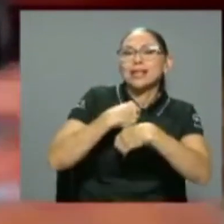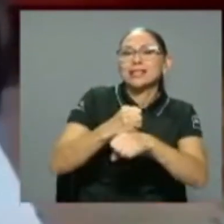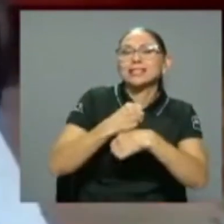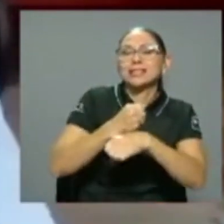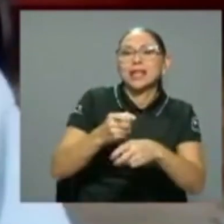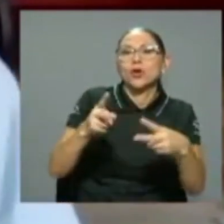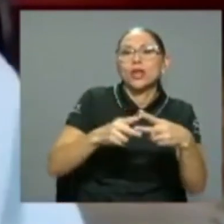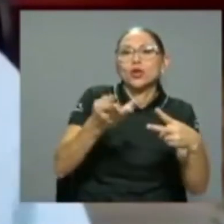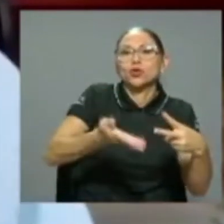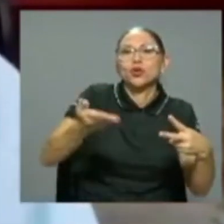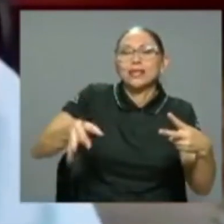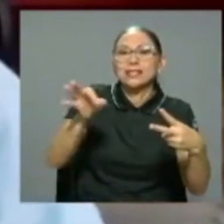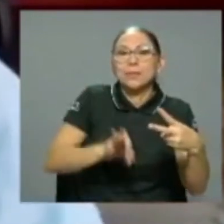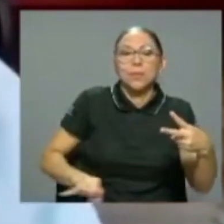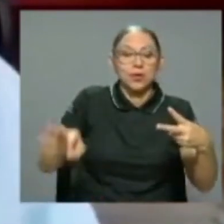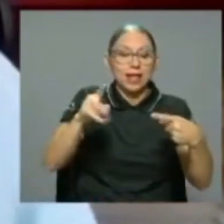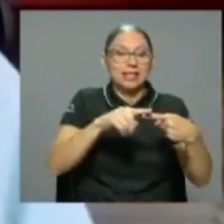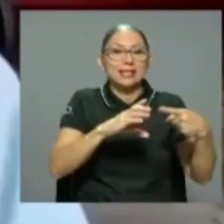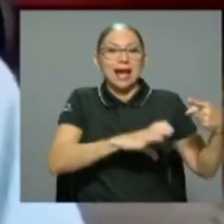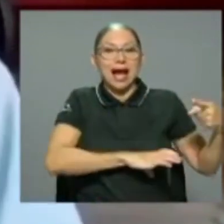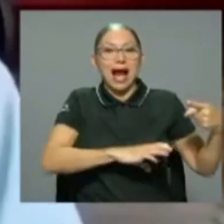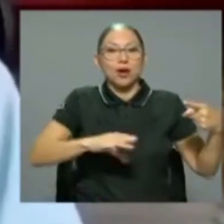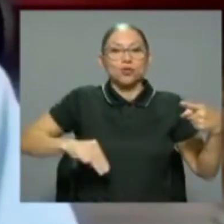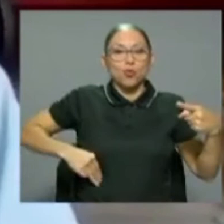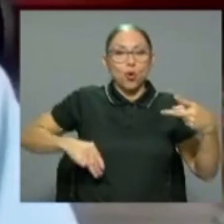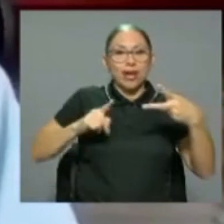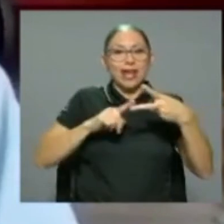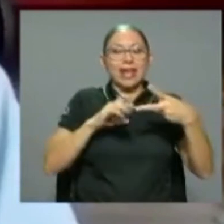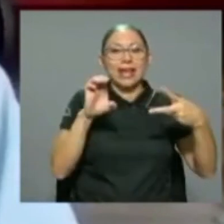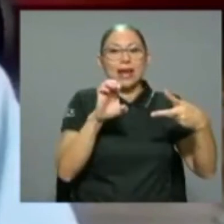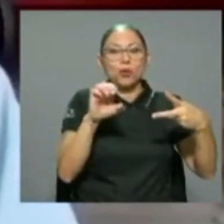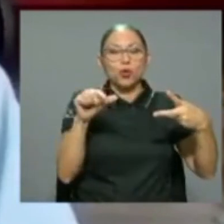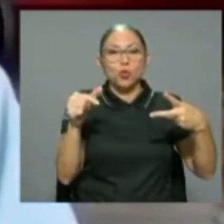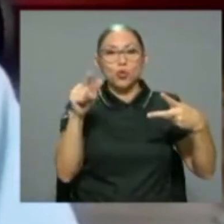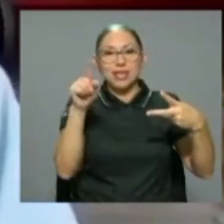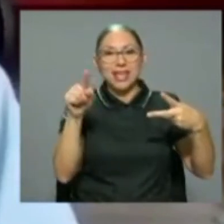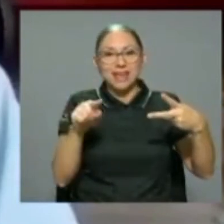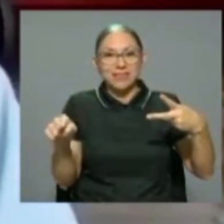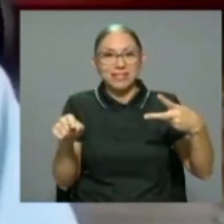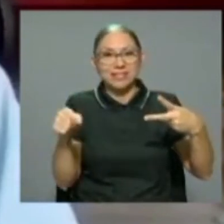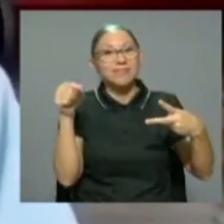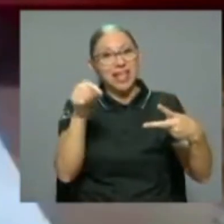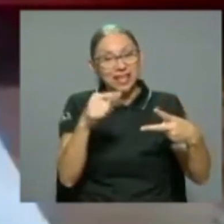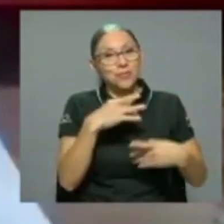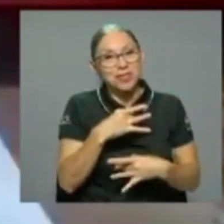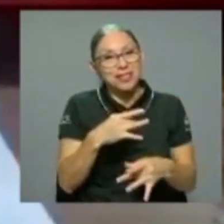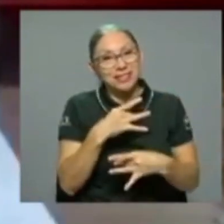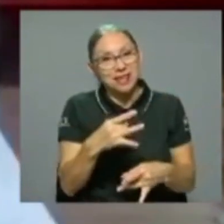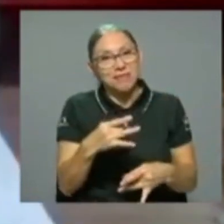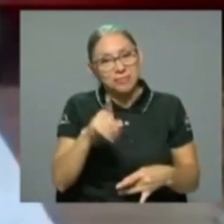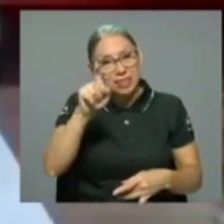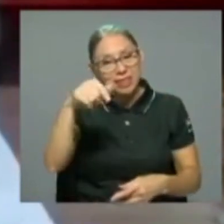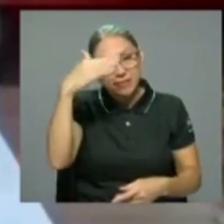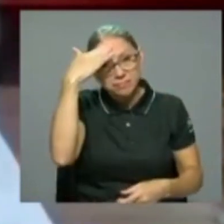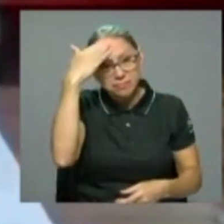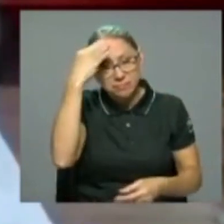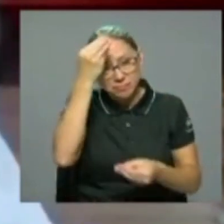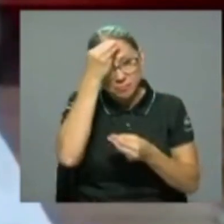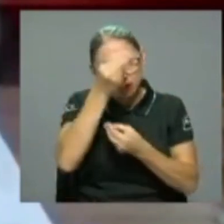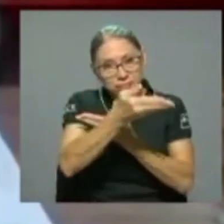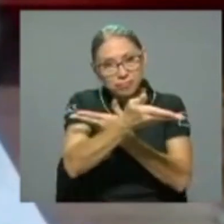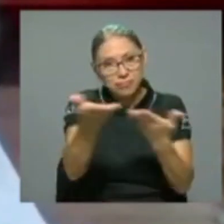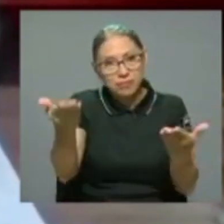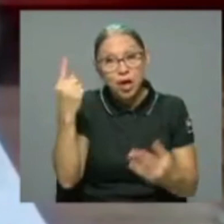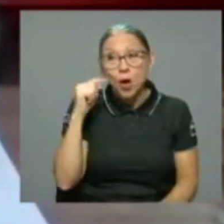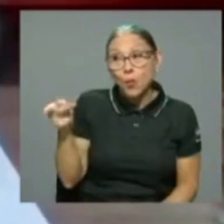don Claudio Gutiérrez. Eso es lo que más me interesaba, que hay que tenerlo en cuenta porque